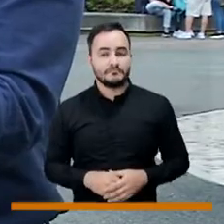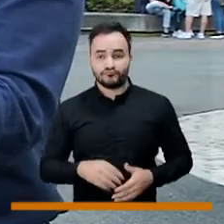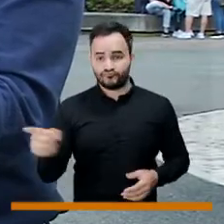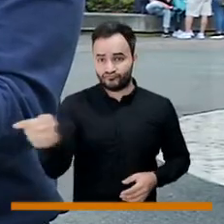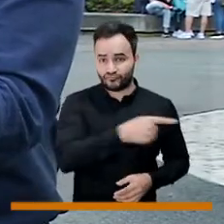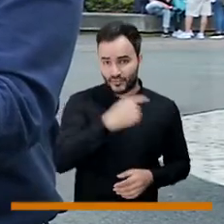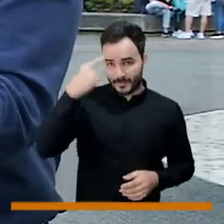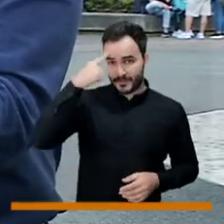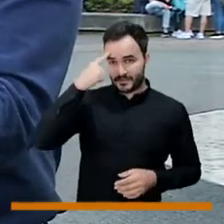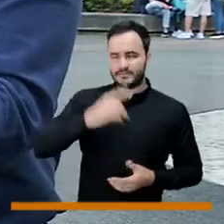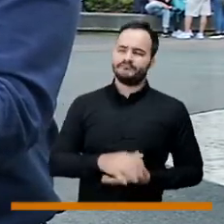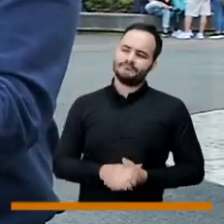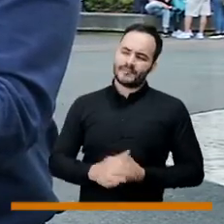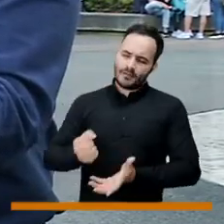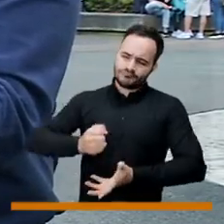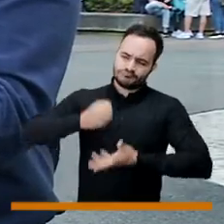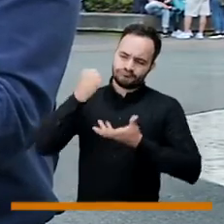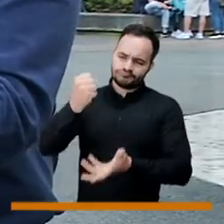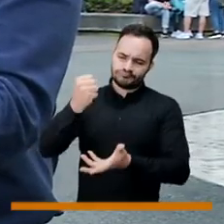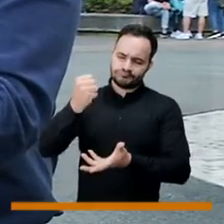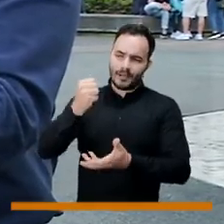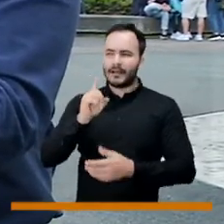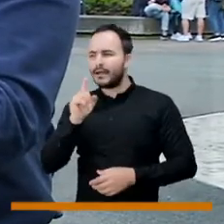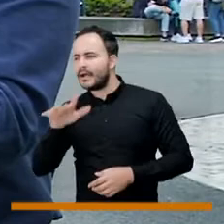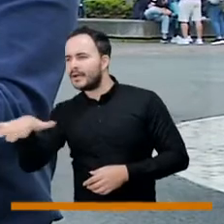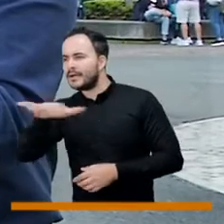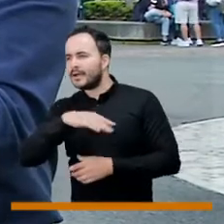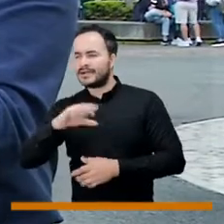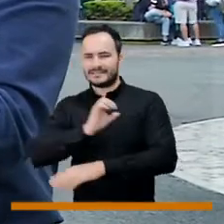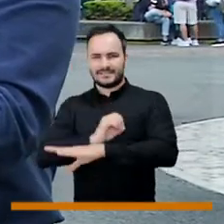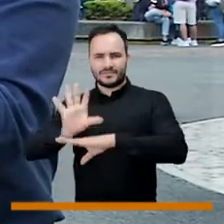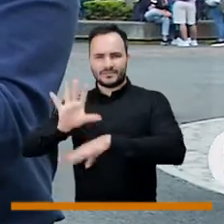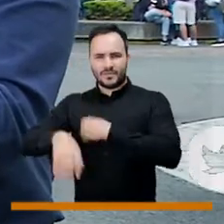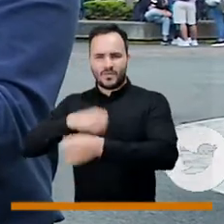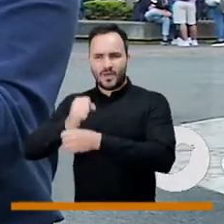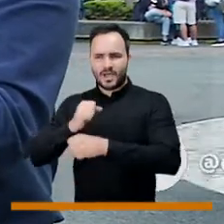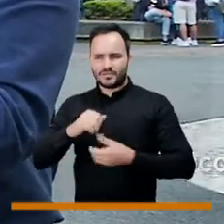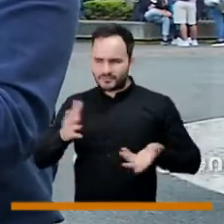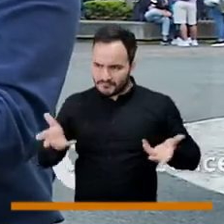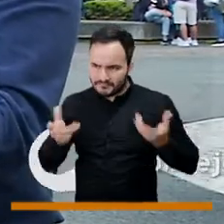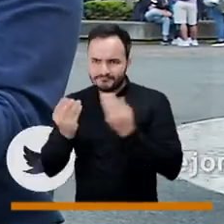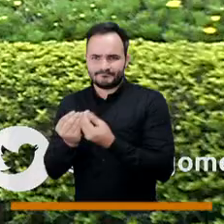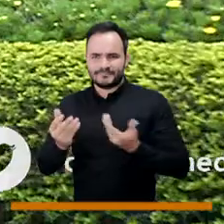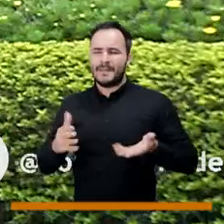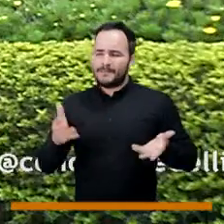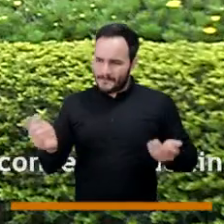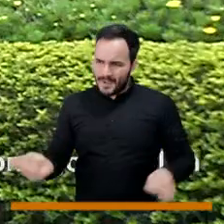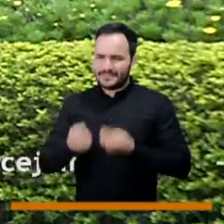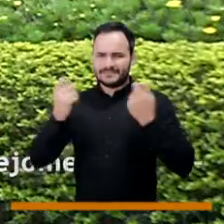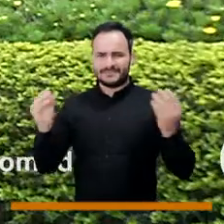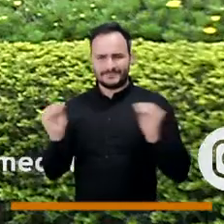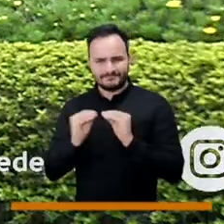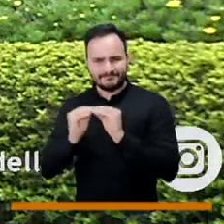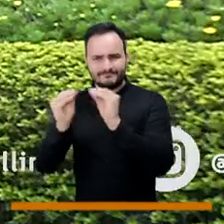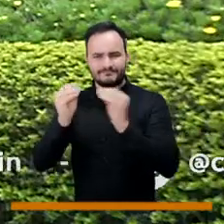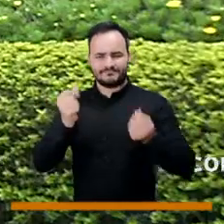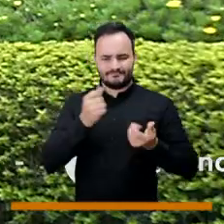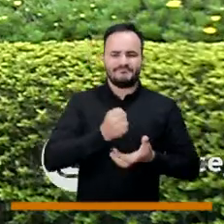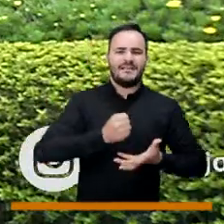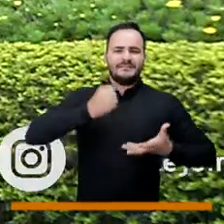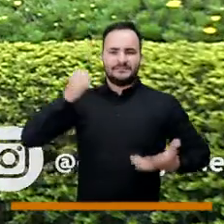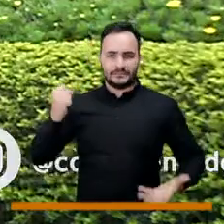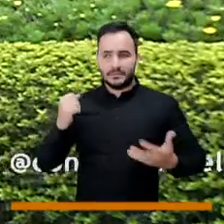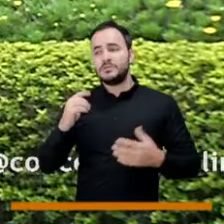se debería invertir más recursos públicos para garantizar el acceso a buen comienzo' educación primaria y secundaria además de la